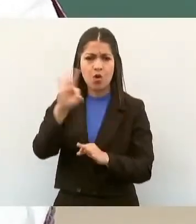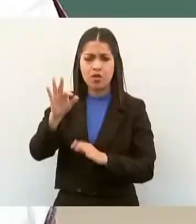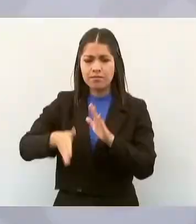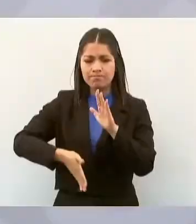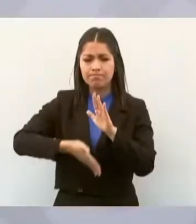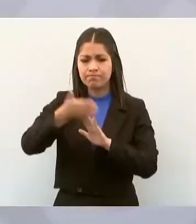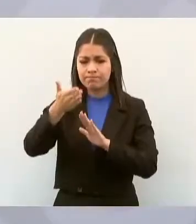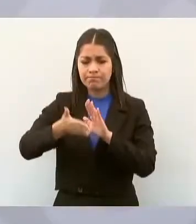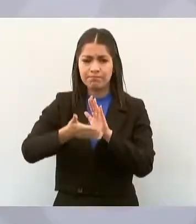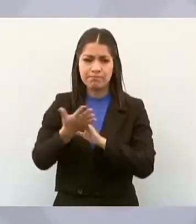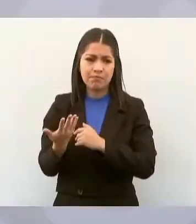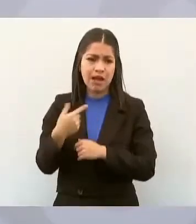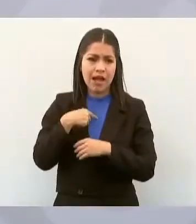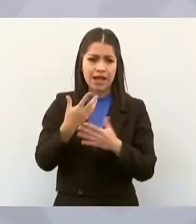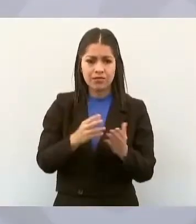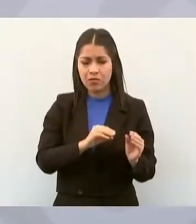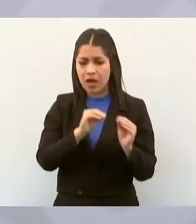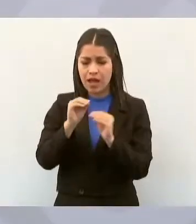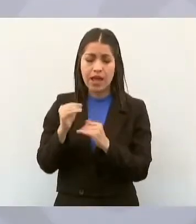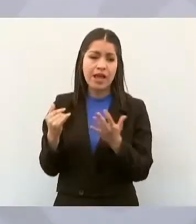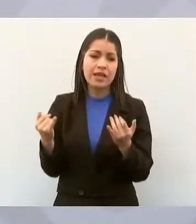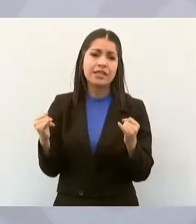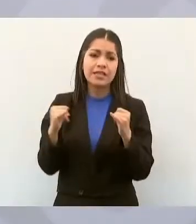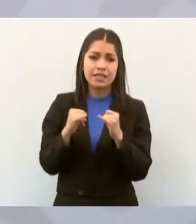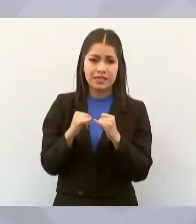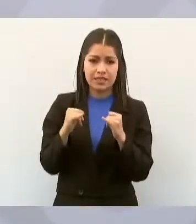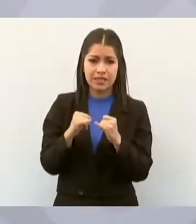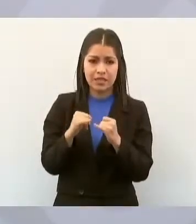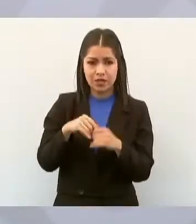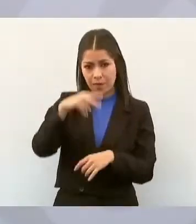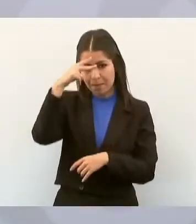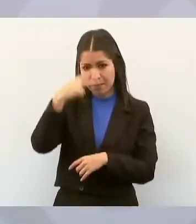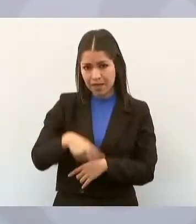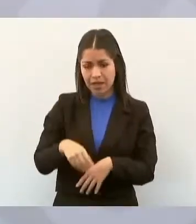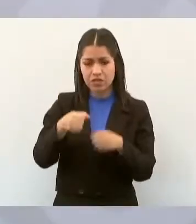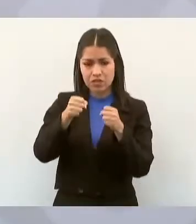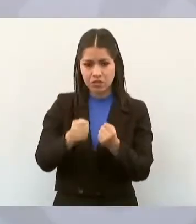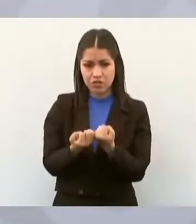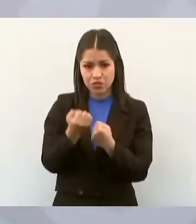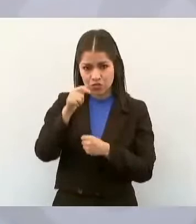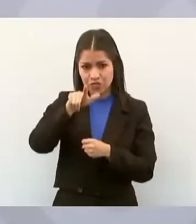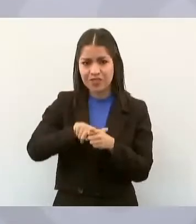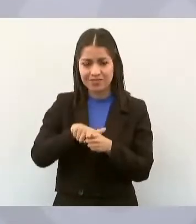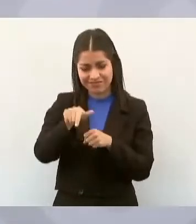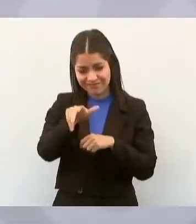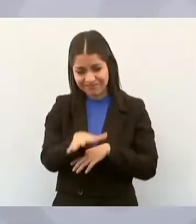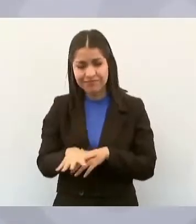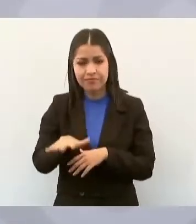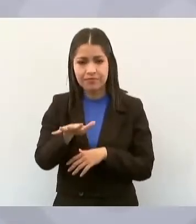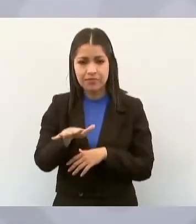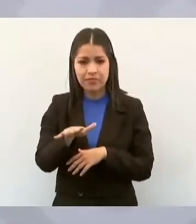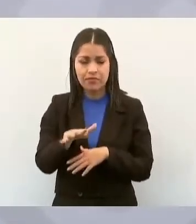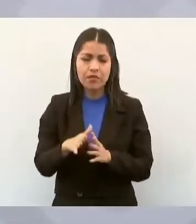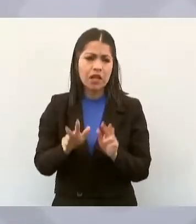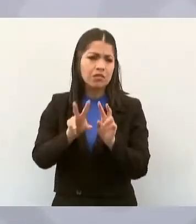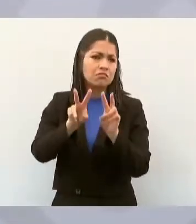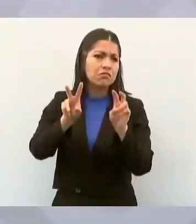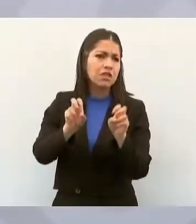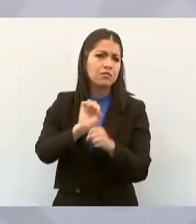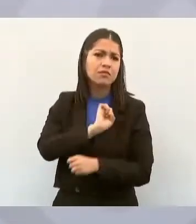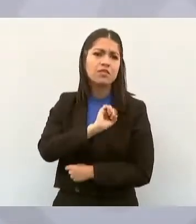mejores instituciones de este país, el Instituto Mexicano del Seguro Social. En salud